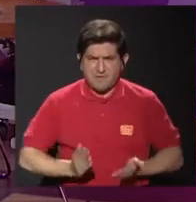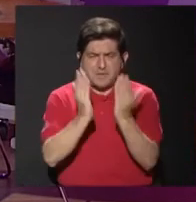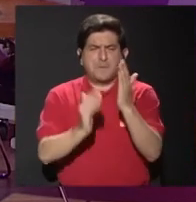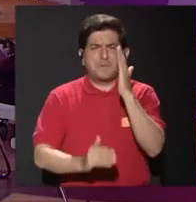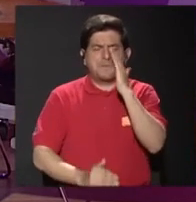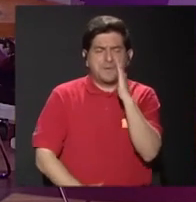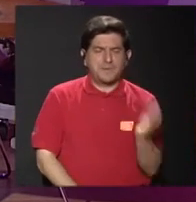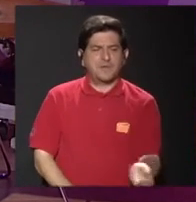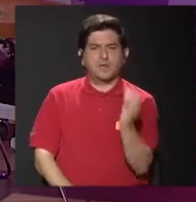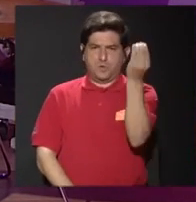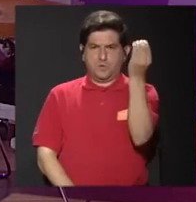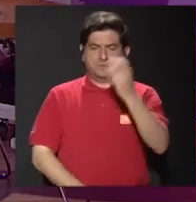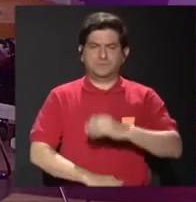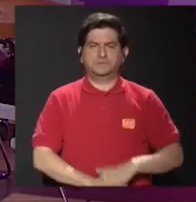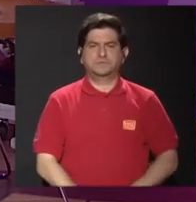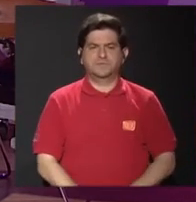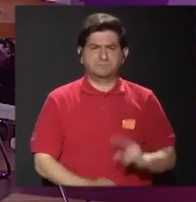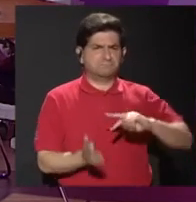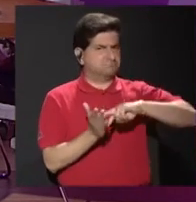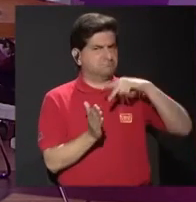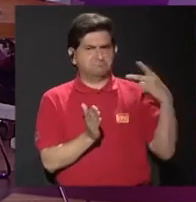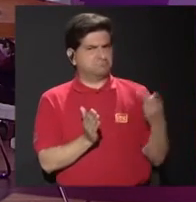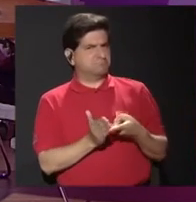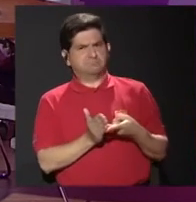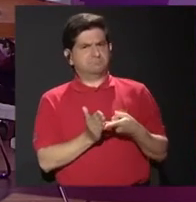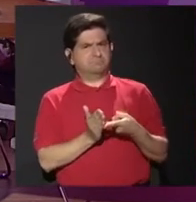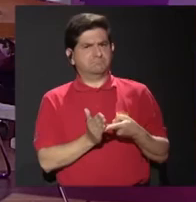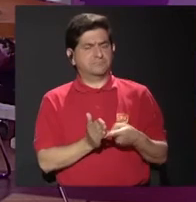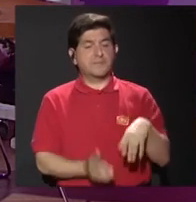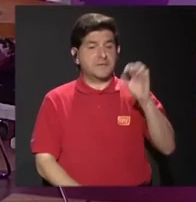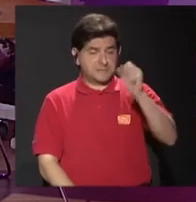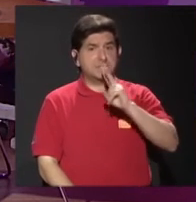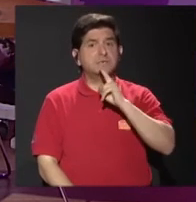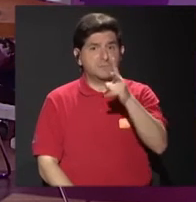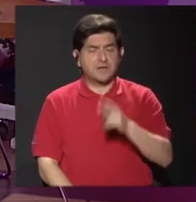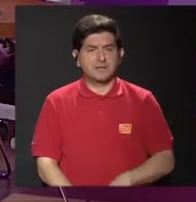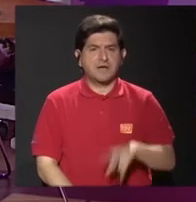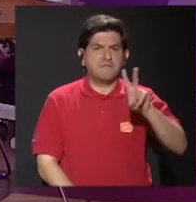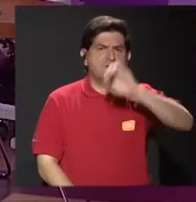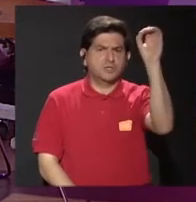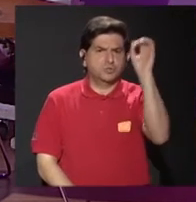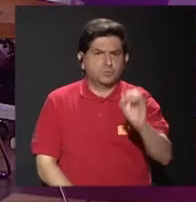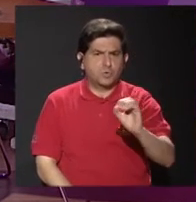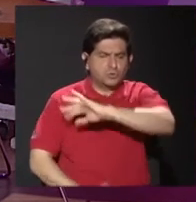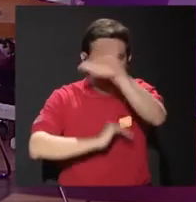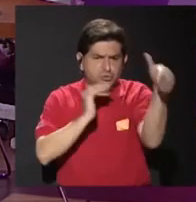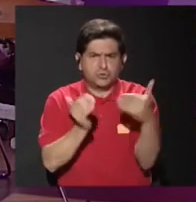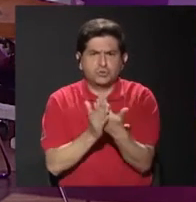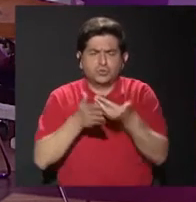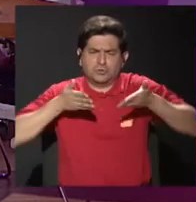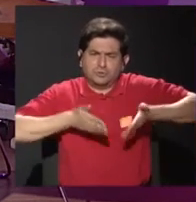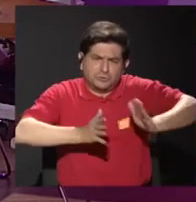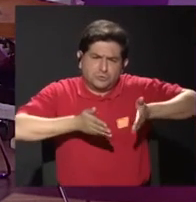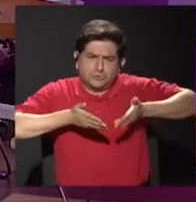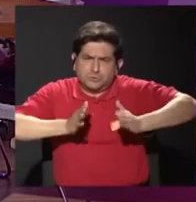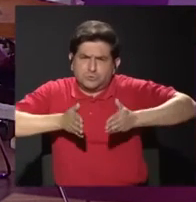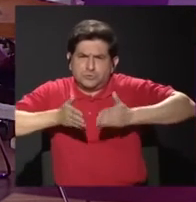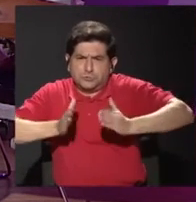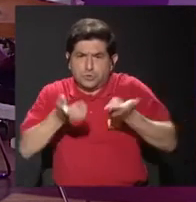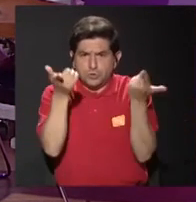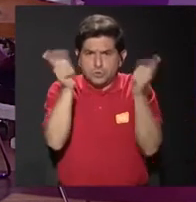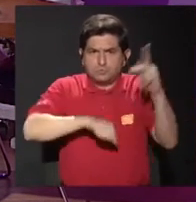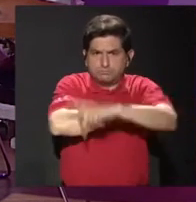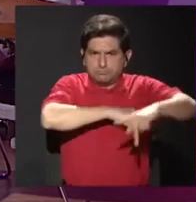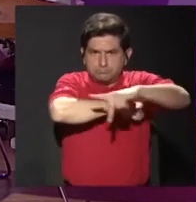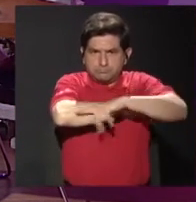madres adolescentes esto quiere decir que si bien es cierto que el 20 por ciento del total de los nacimientos que ocurren